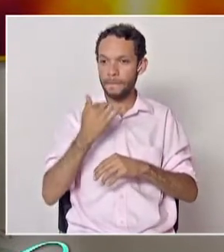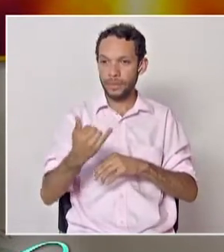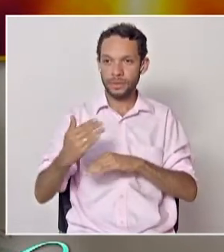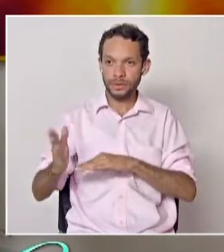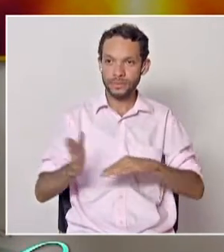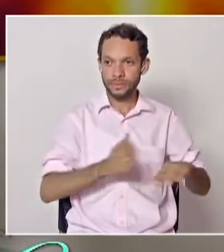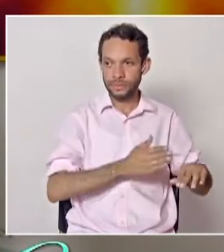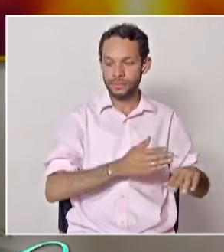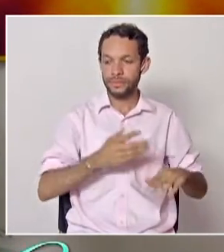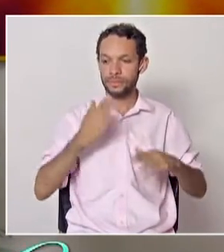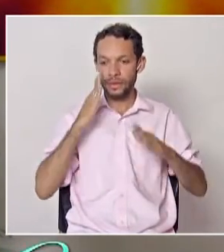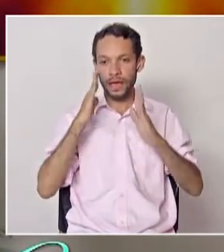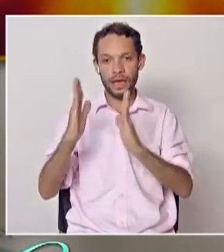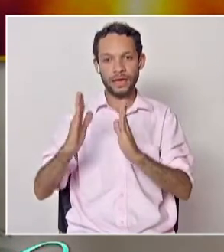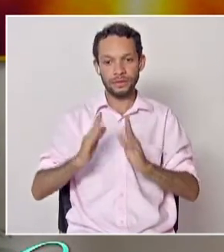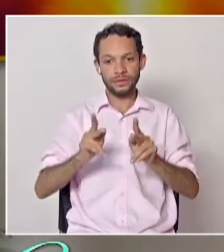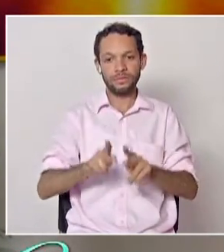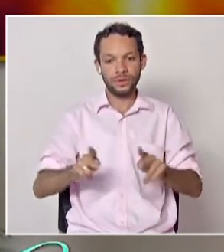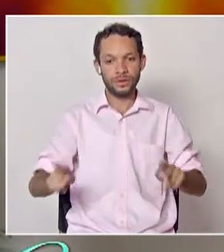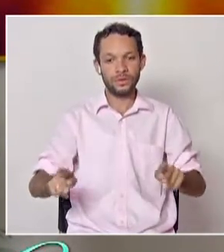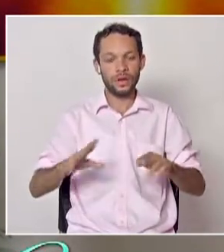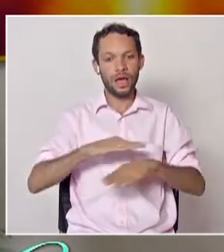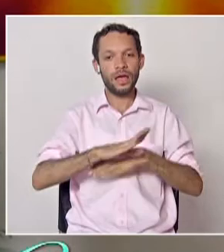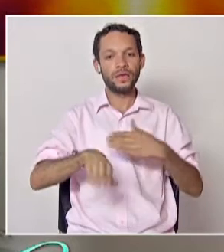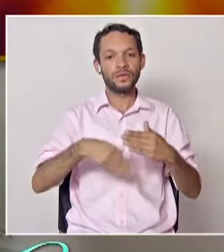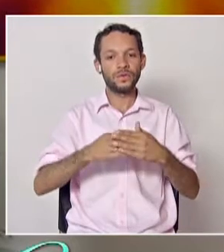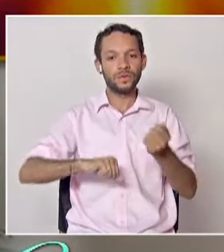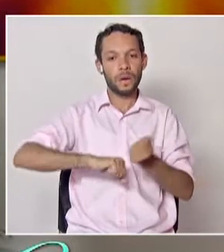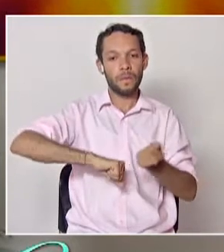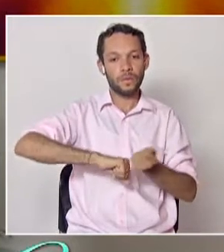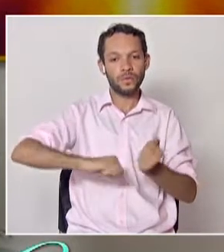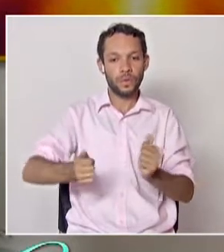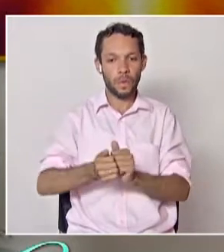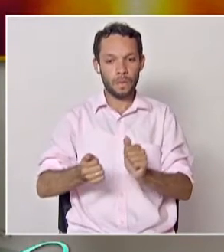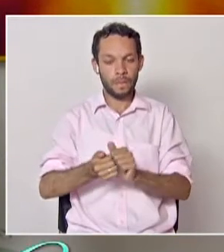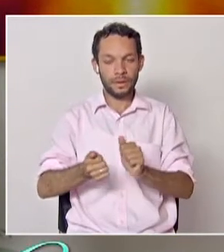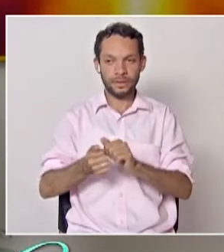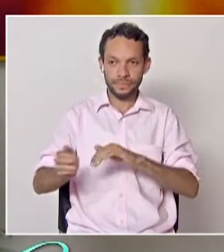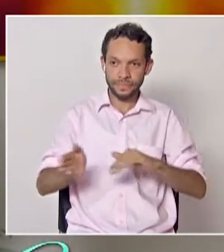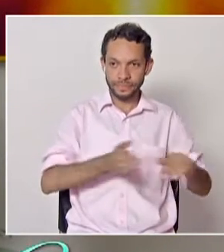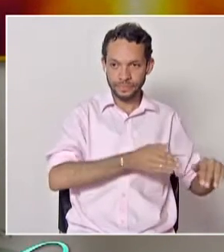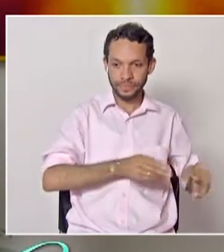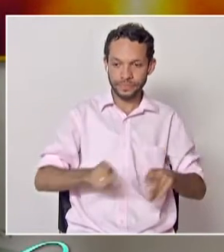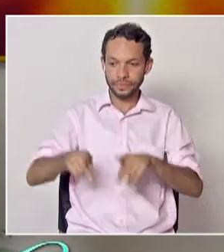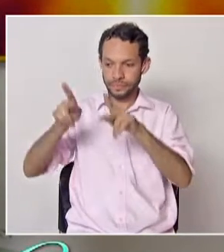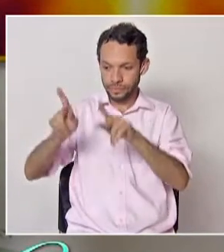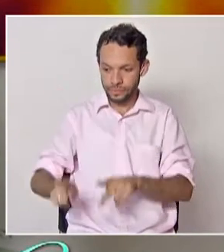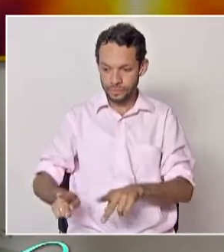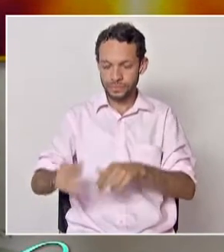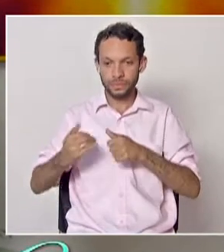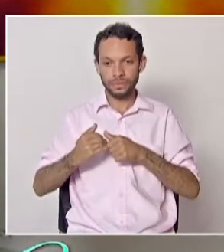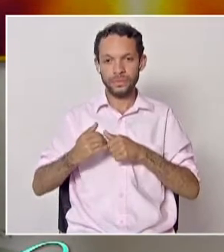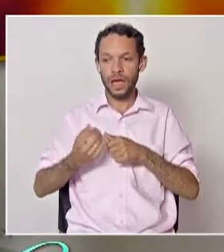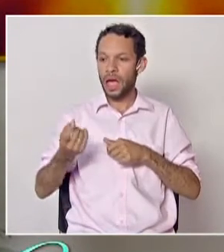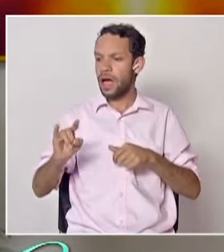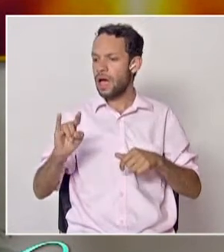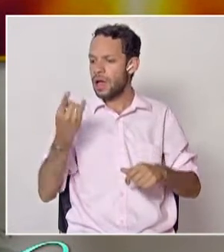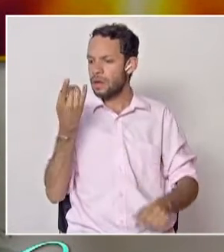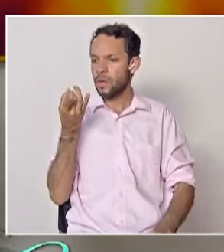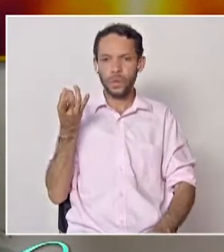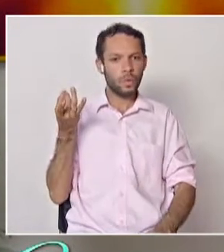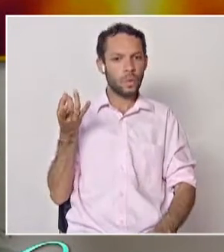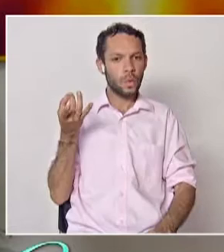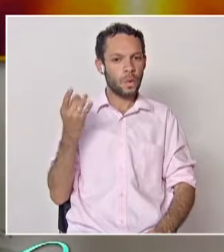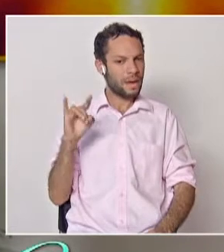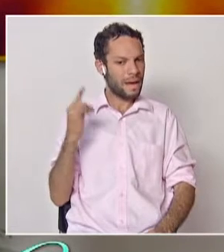Bueno, buenos días a todos los televidentes que nos acompañan. Buenos días, doctor Rojas. A ver, cuando el paciente viene remitido por un cuadro de dolor